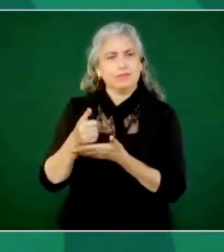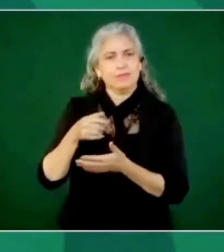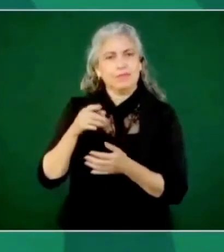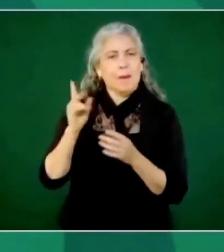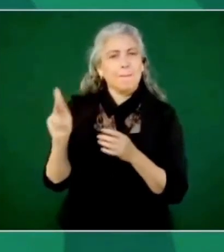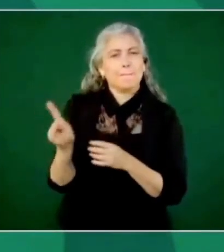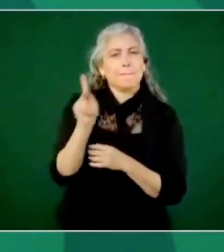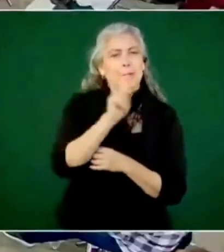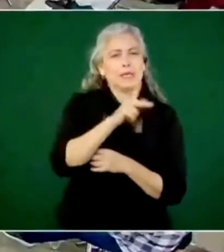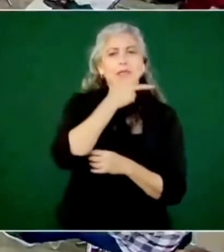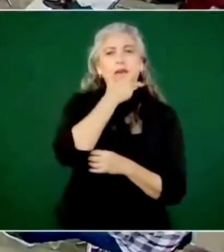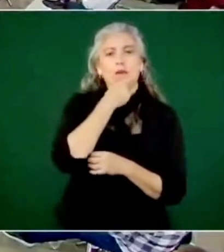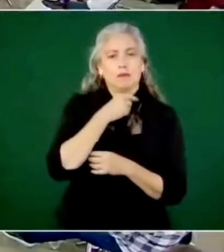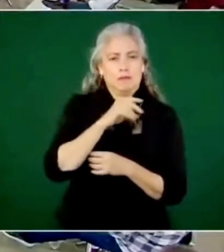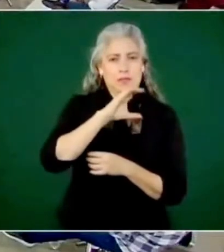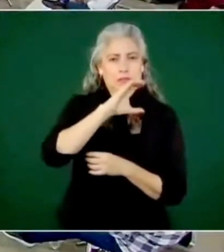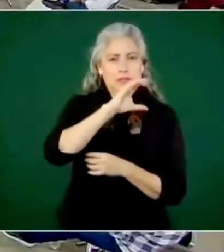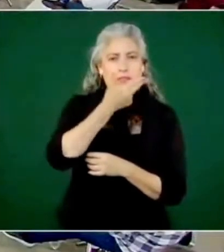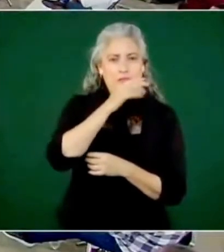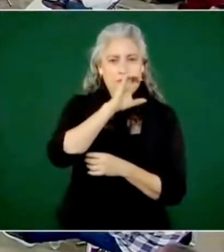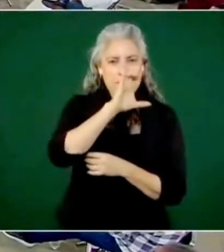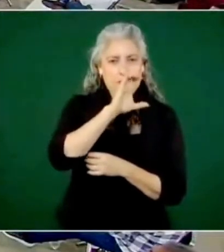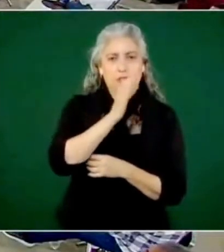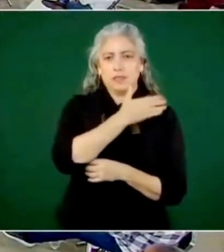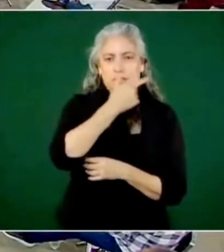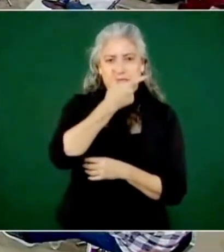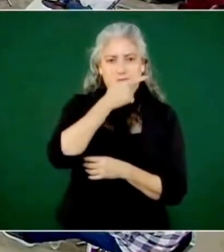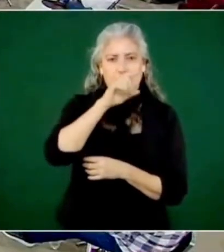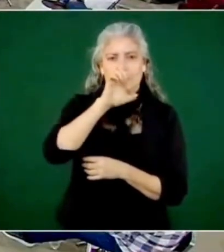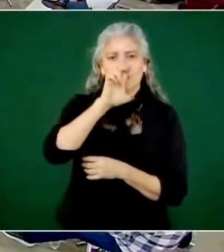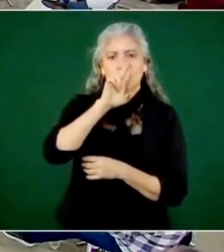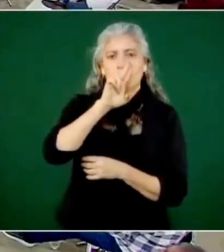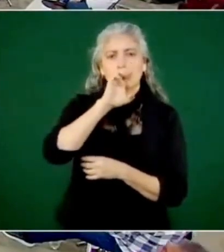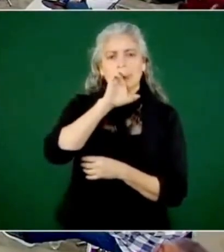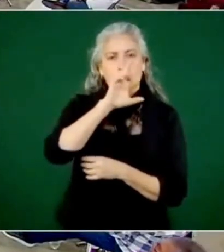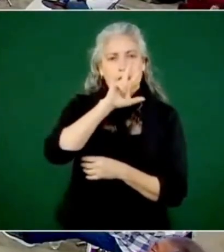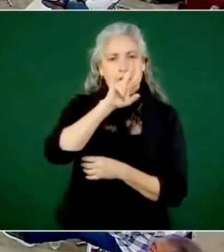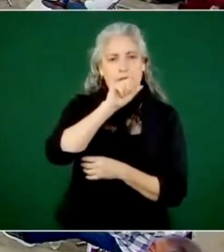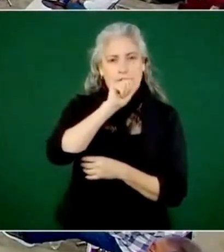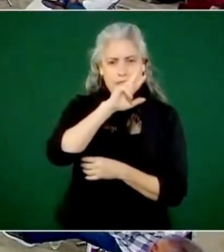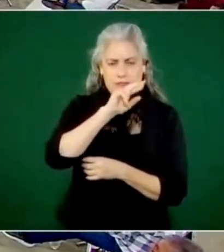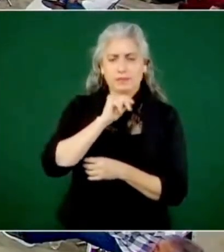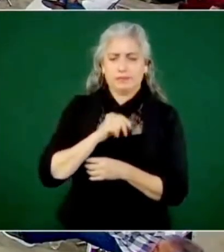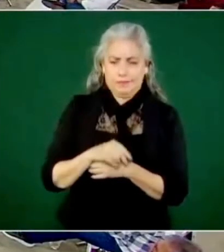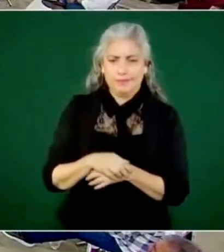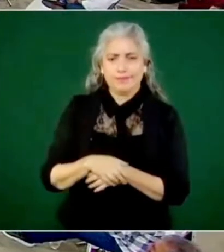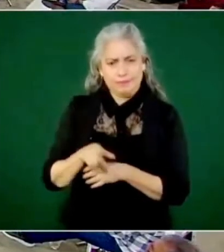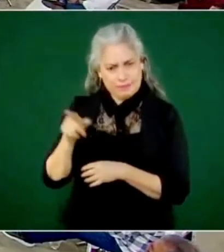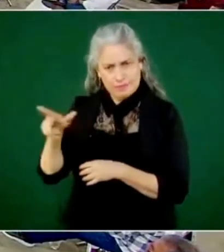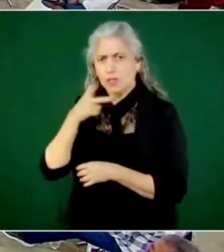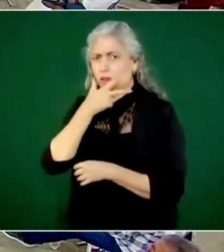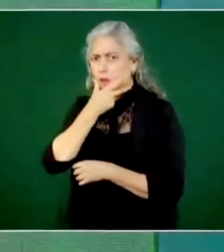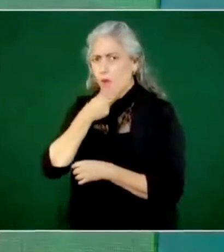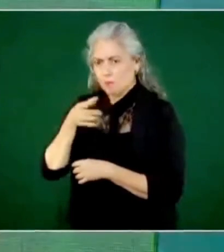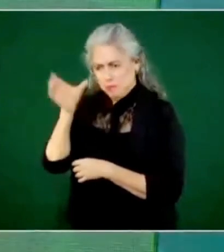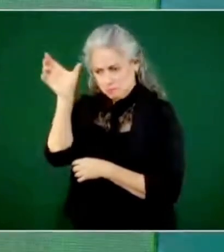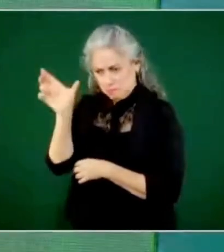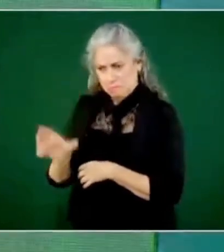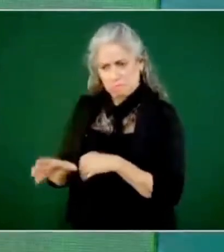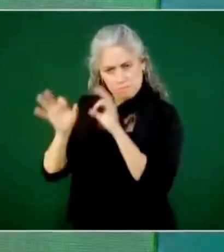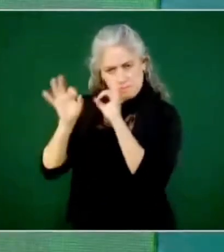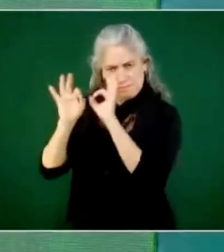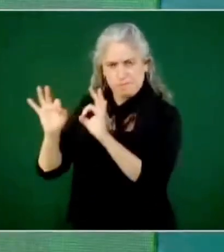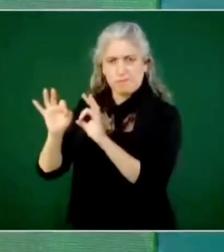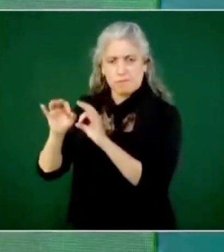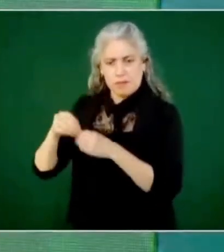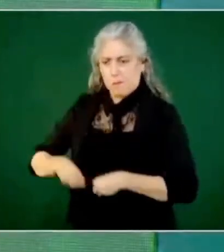Así es la vida política de Catarino, que nació